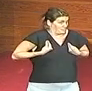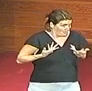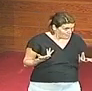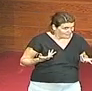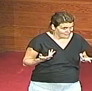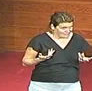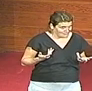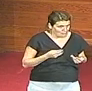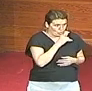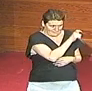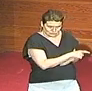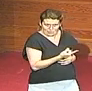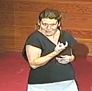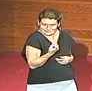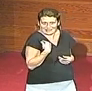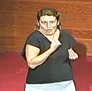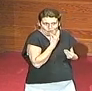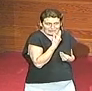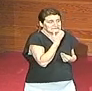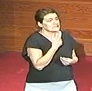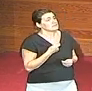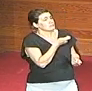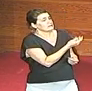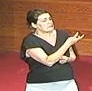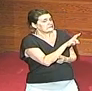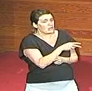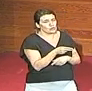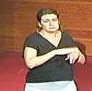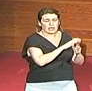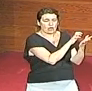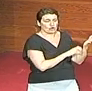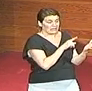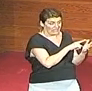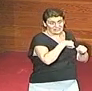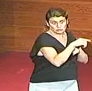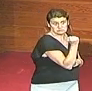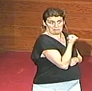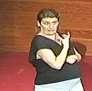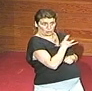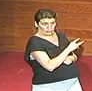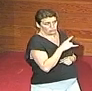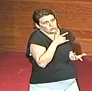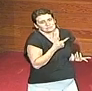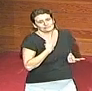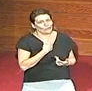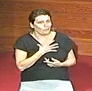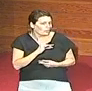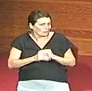que comer. Si le estamos dando 30 euros para que nos haga una crónica y lo pueden matar, a lo mejor nosotros no lo haríamos tampoco,